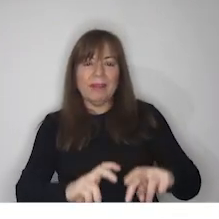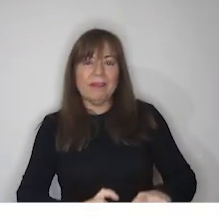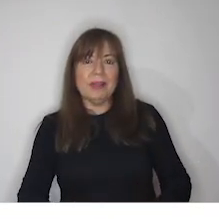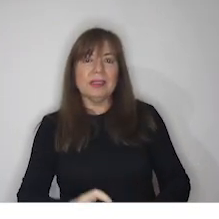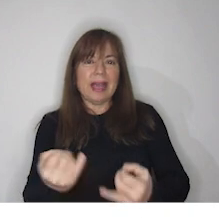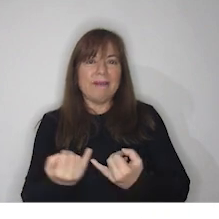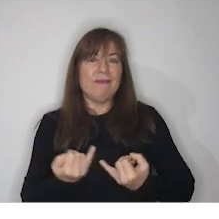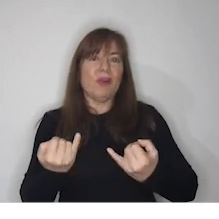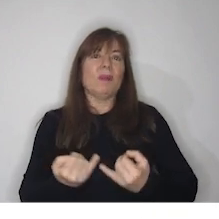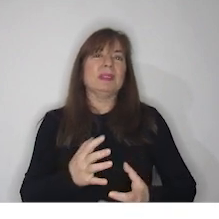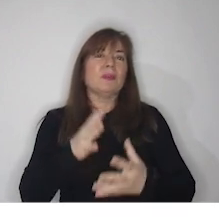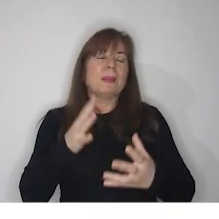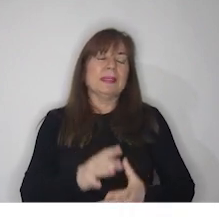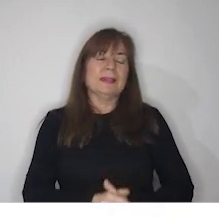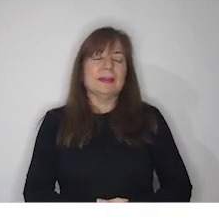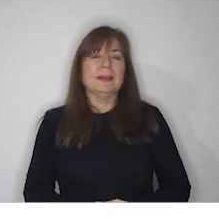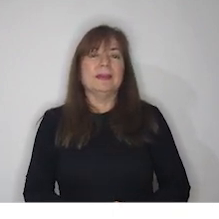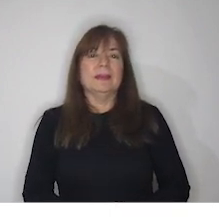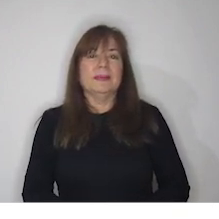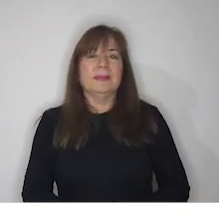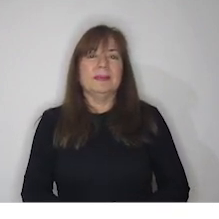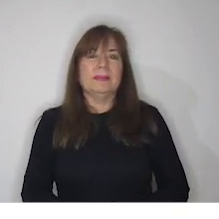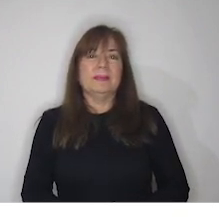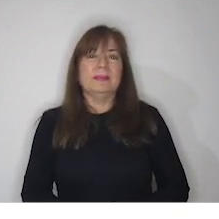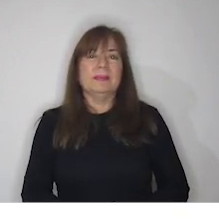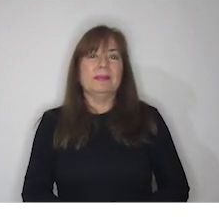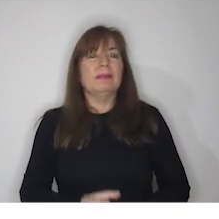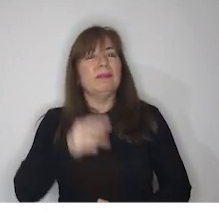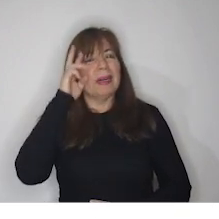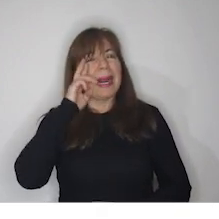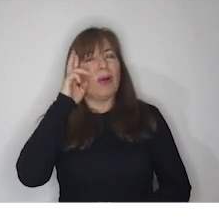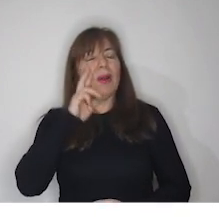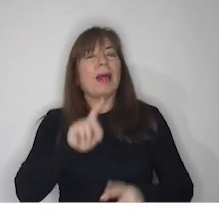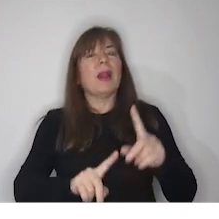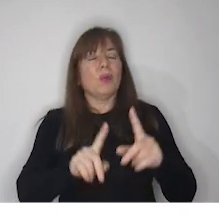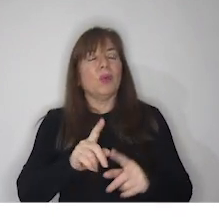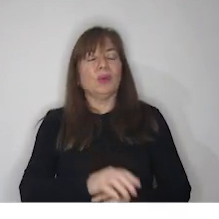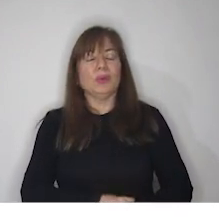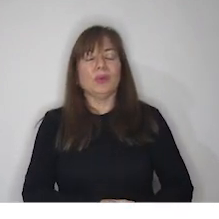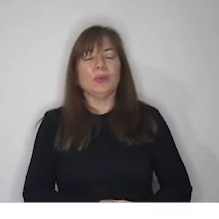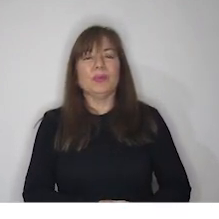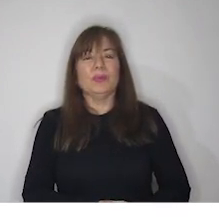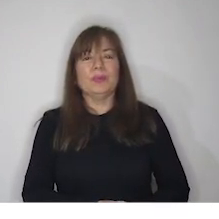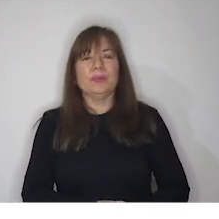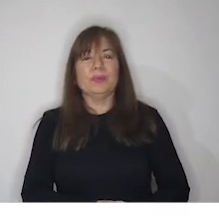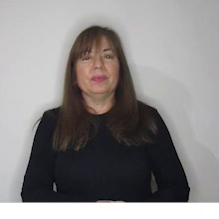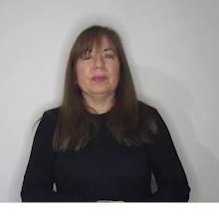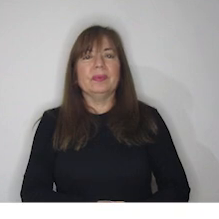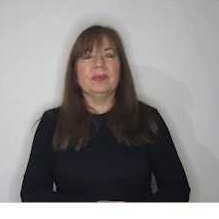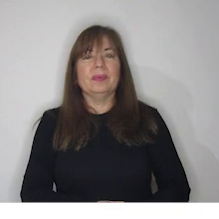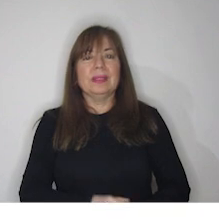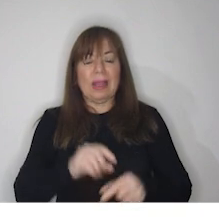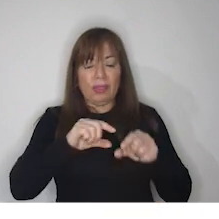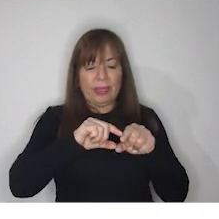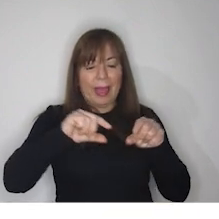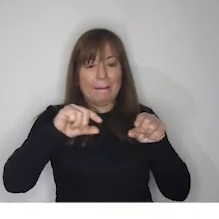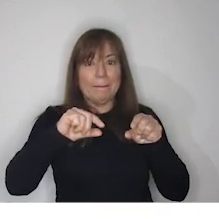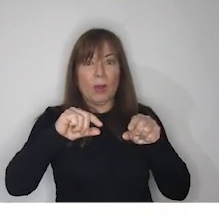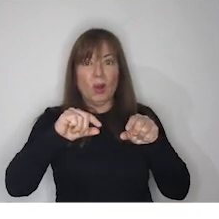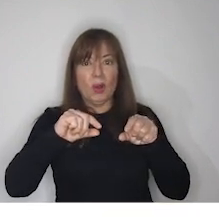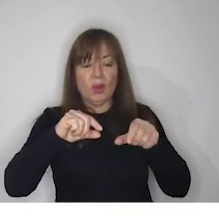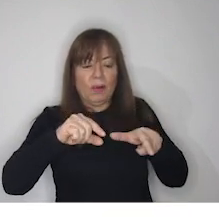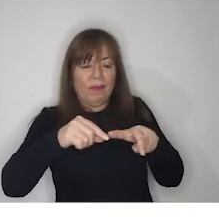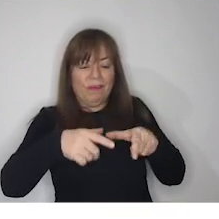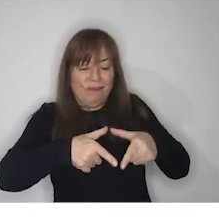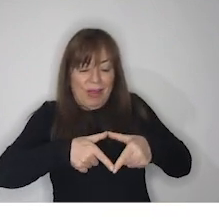recomendamos revisarla para mayor información. Aún así, vamos a recordar algunos de ellos. El tampón se